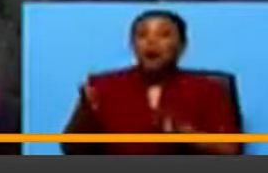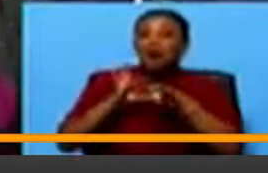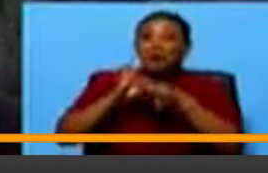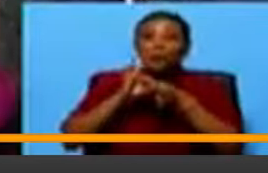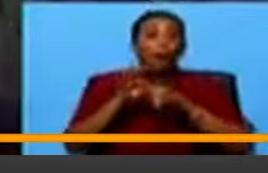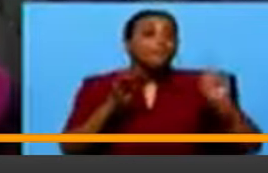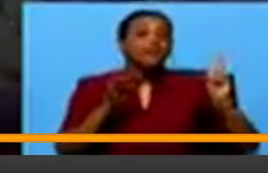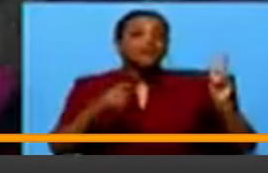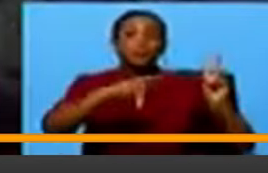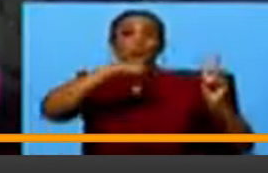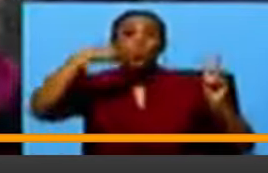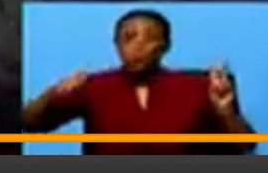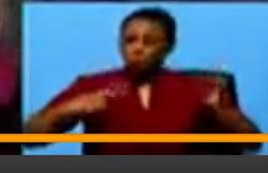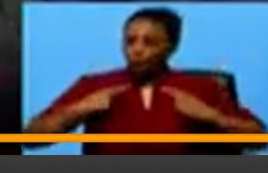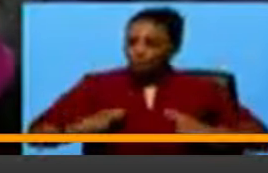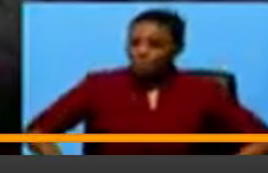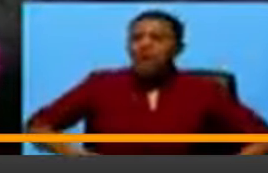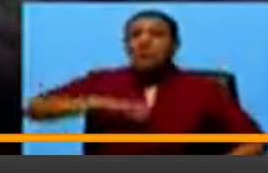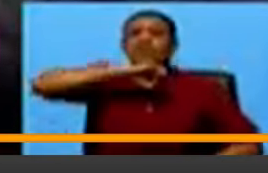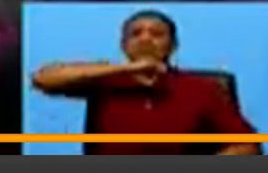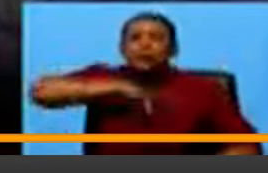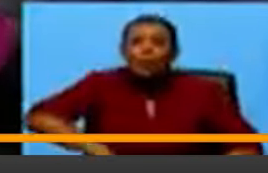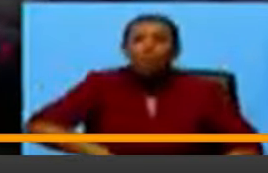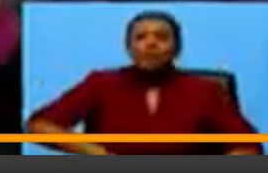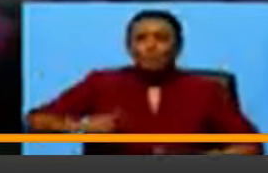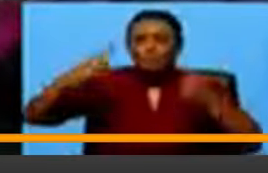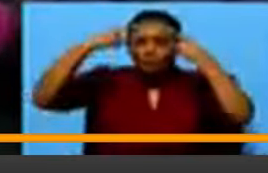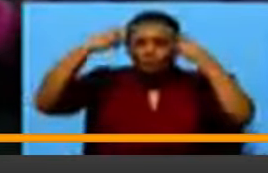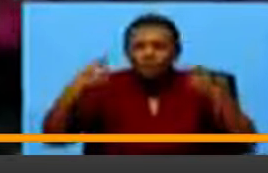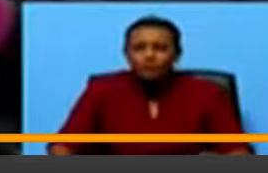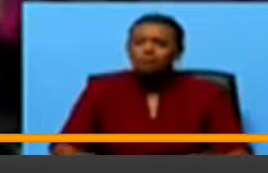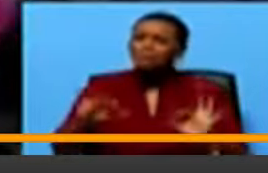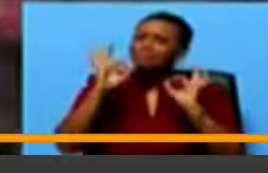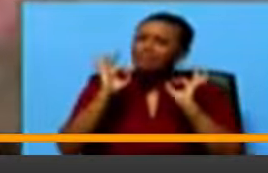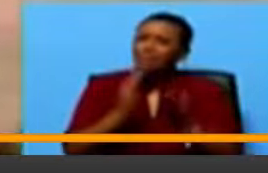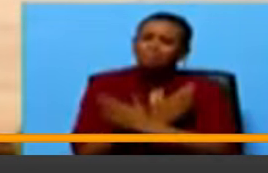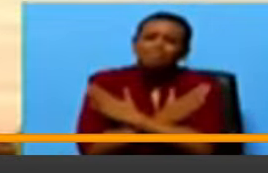relaciones humanas, históricas, profundas,